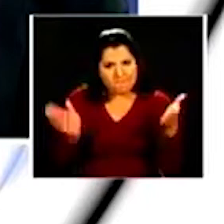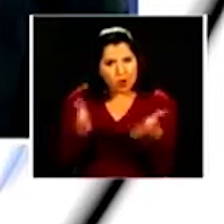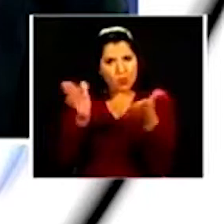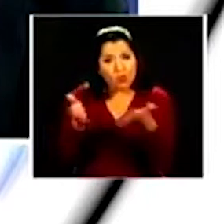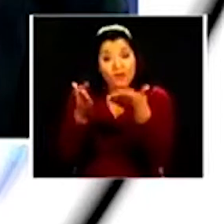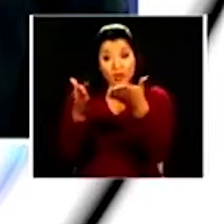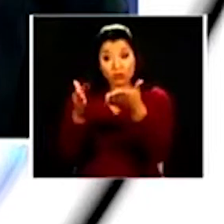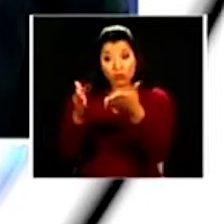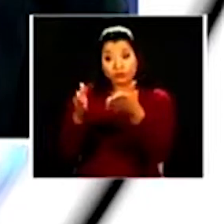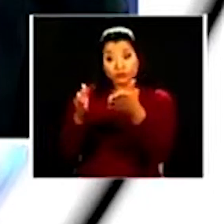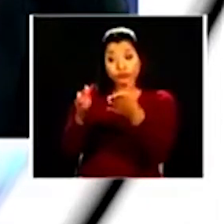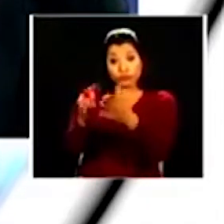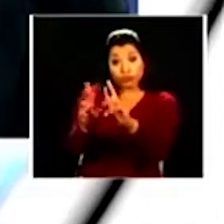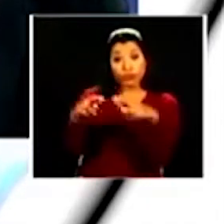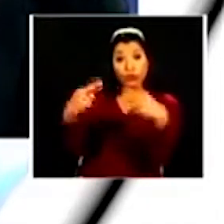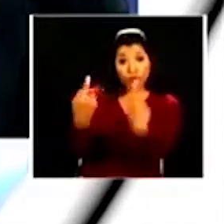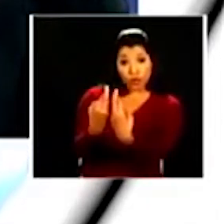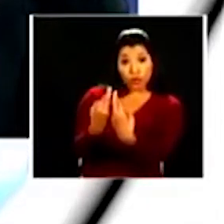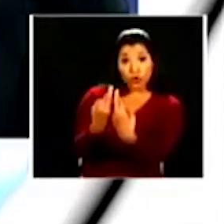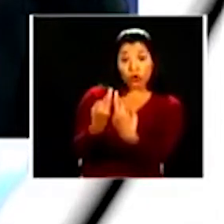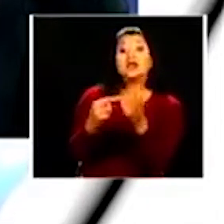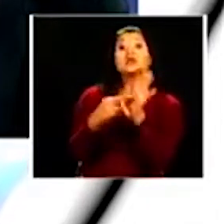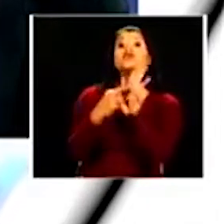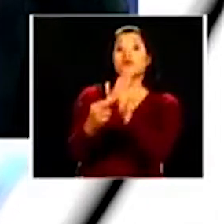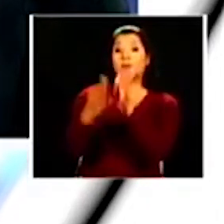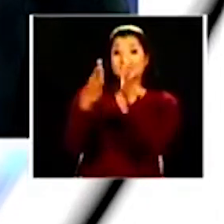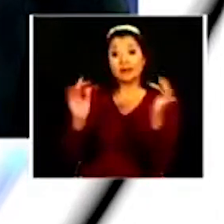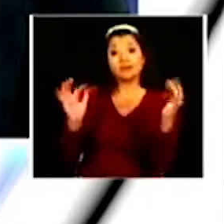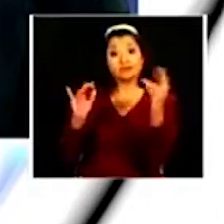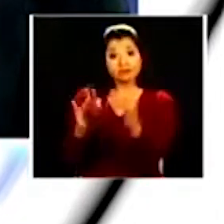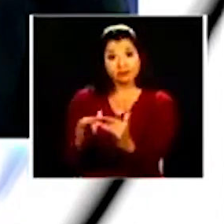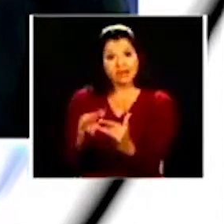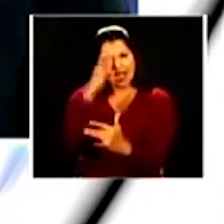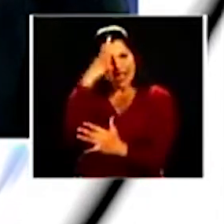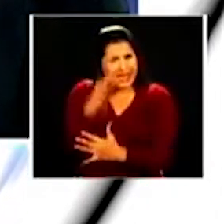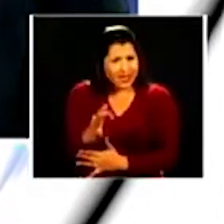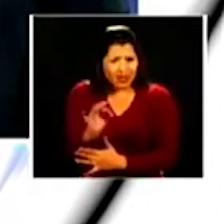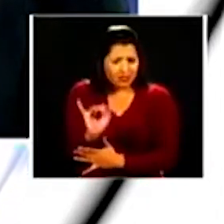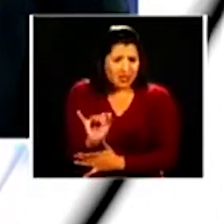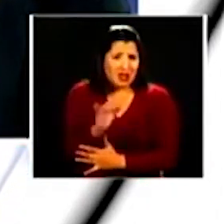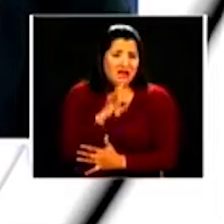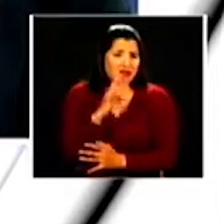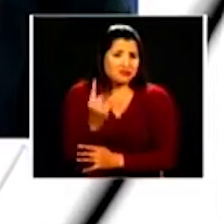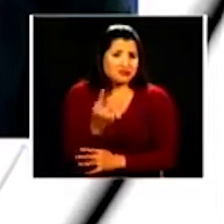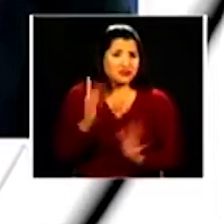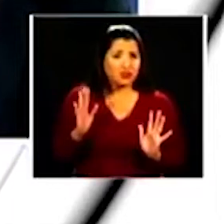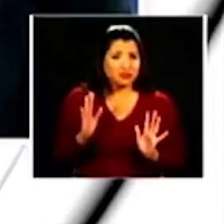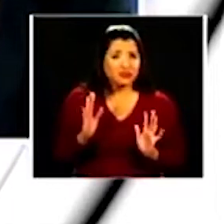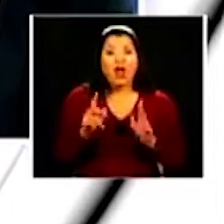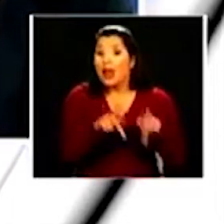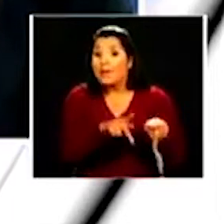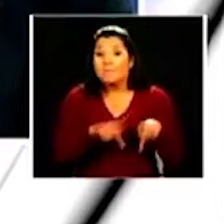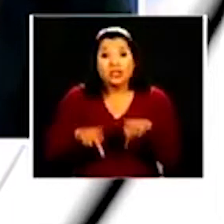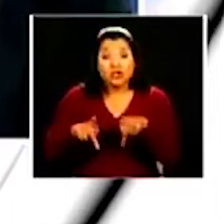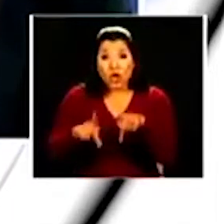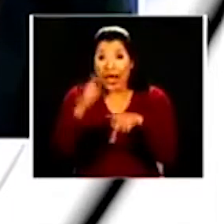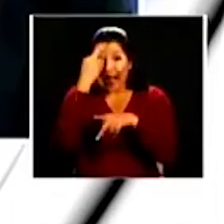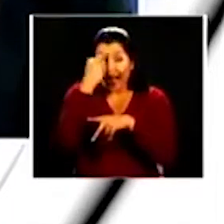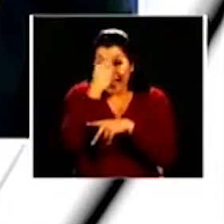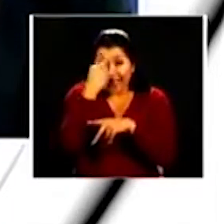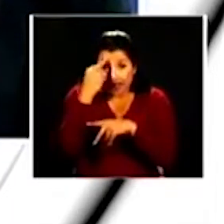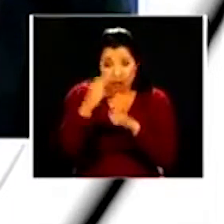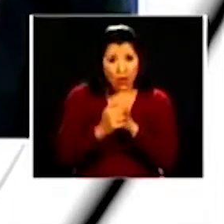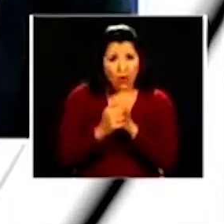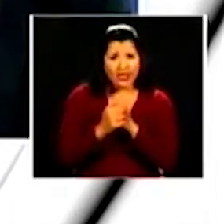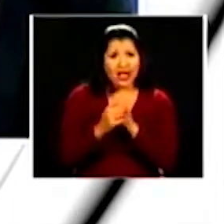que los representantes de estas religiones estuvieron ahí, y yo creo que los hechos hablan por sí solos. A la gente católica, a la que han atacado o a la que han dicho